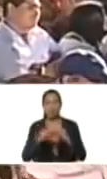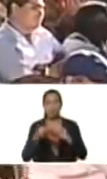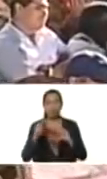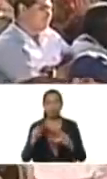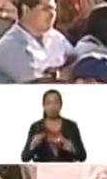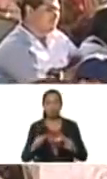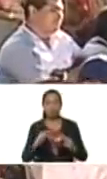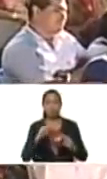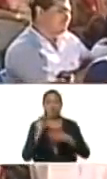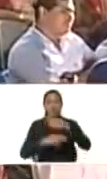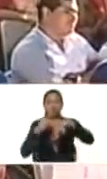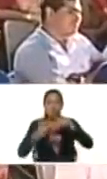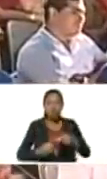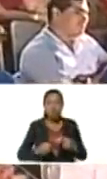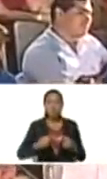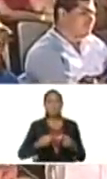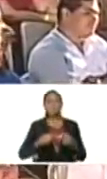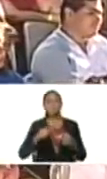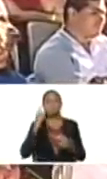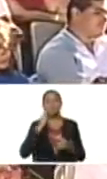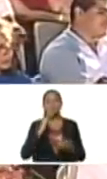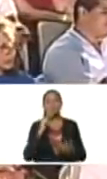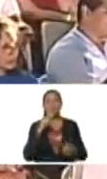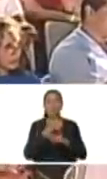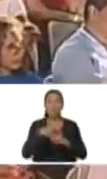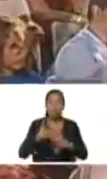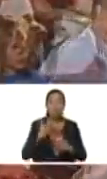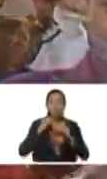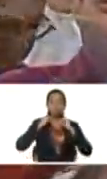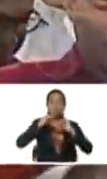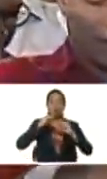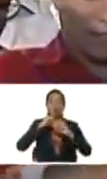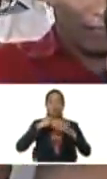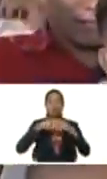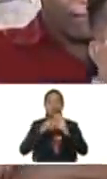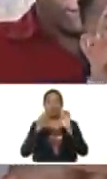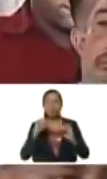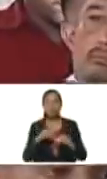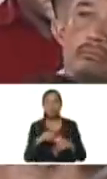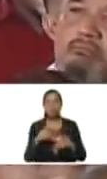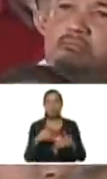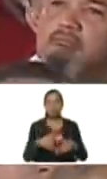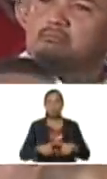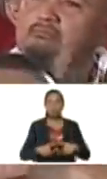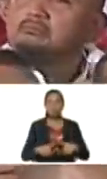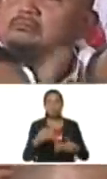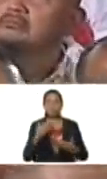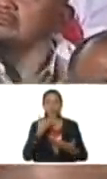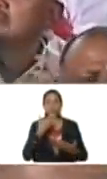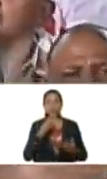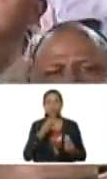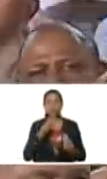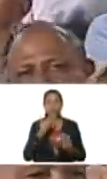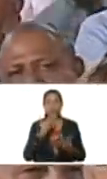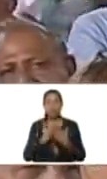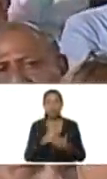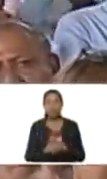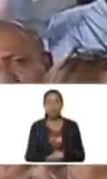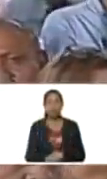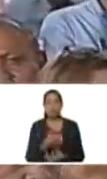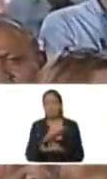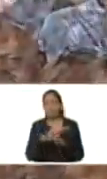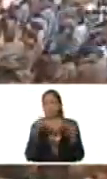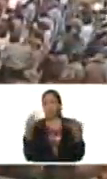bolivariana y que creemos puede ayudar a trabajar con mayor eficiencia y mayor eficacia. Muchas gracias, presidente. Excelente, pues.